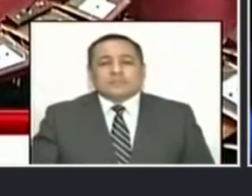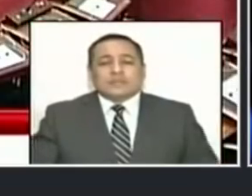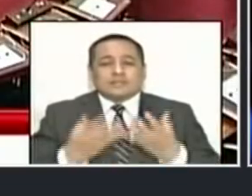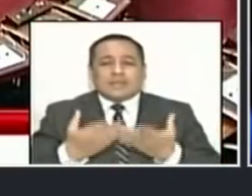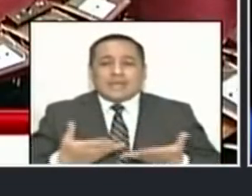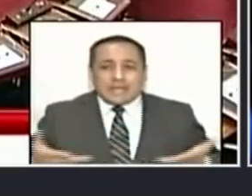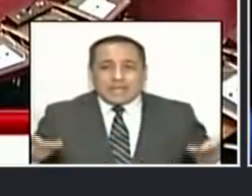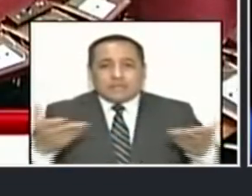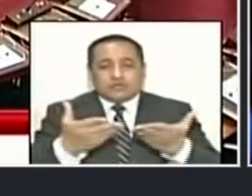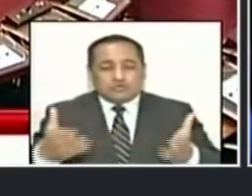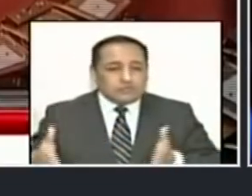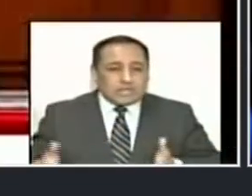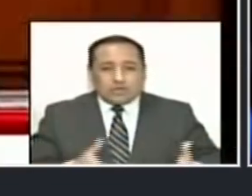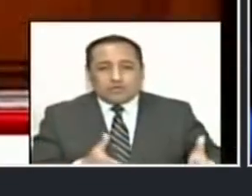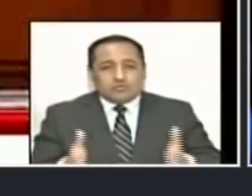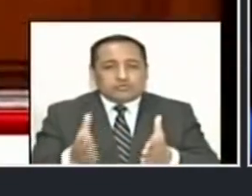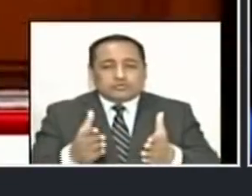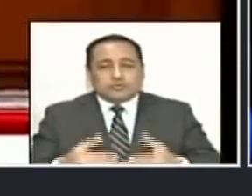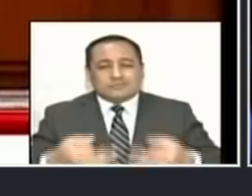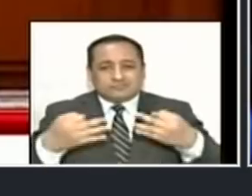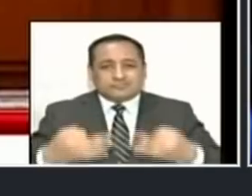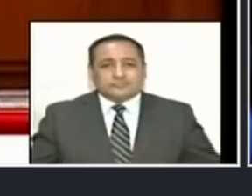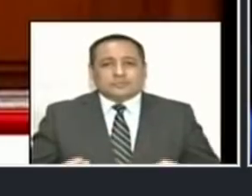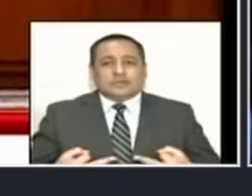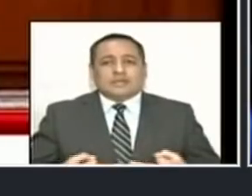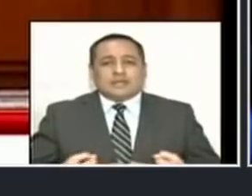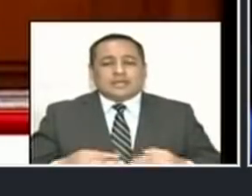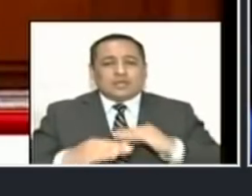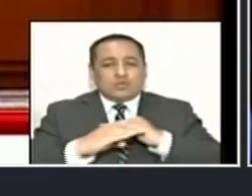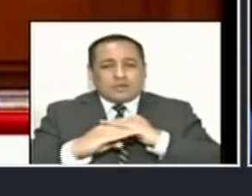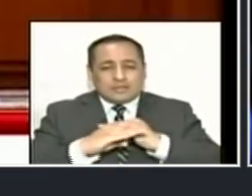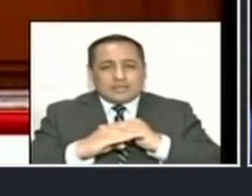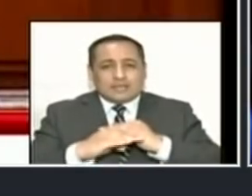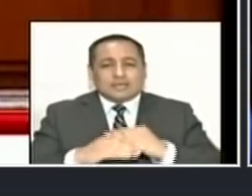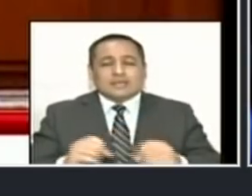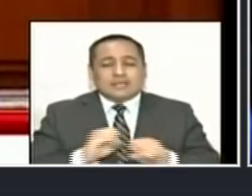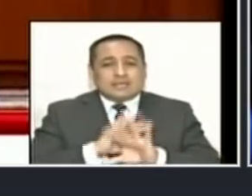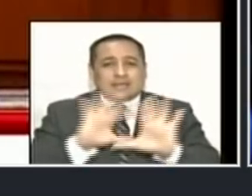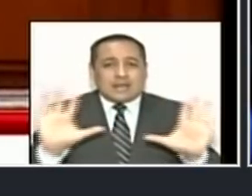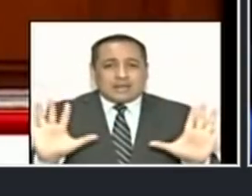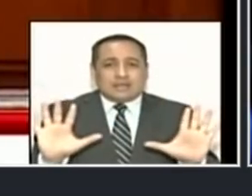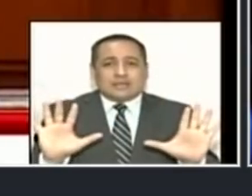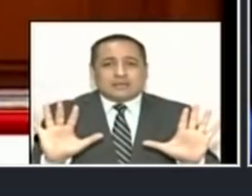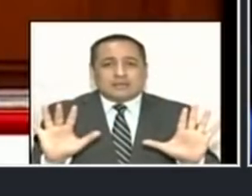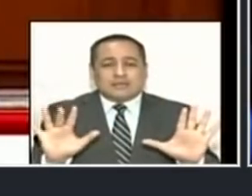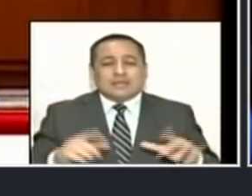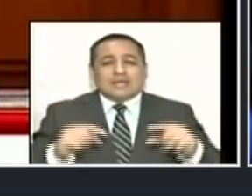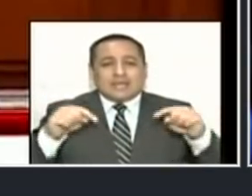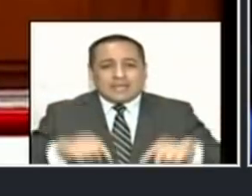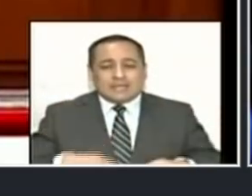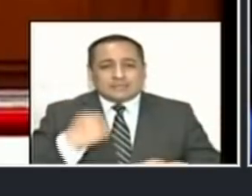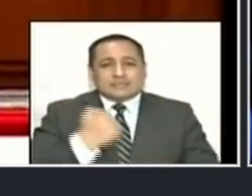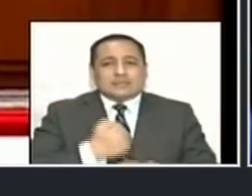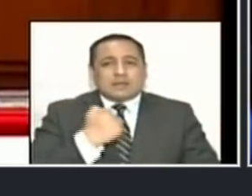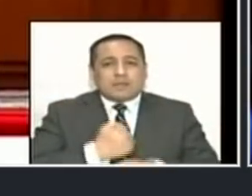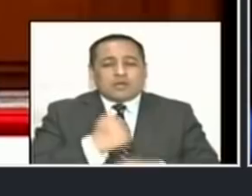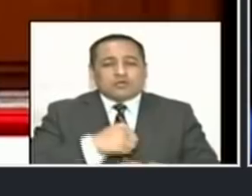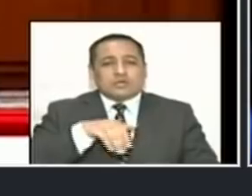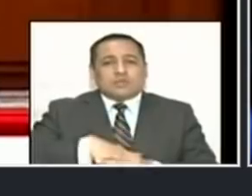nada que ver, ni yo ni mi colega de bancada, con el gobierno que él armará, tendrá que ser un gobierno